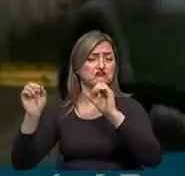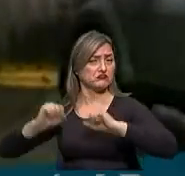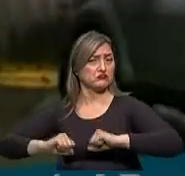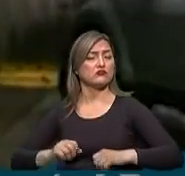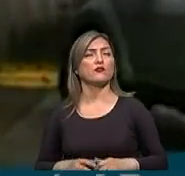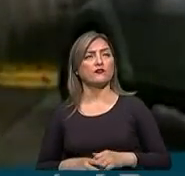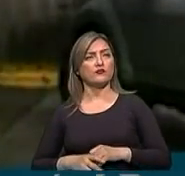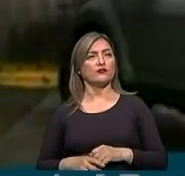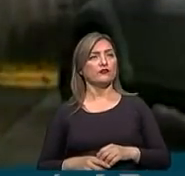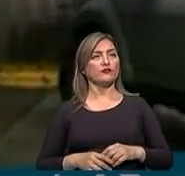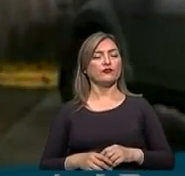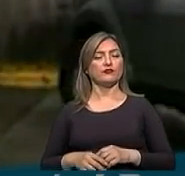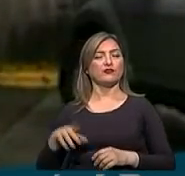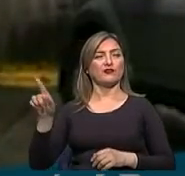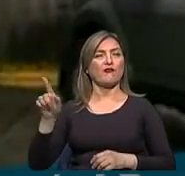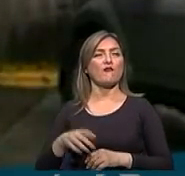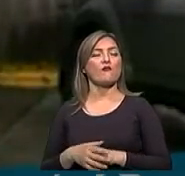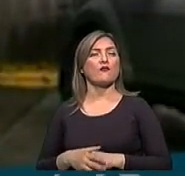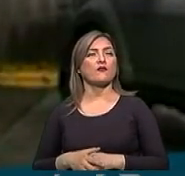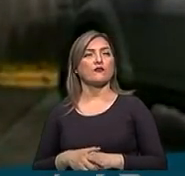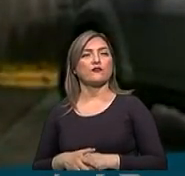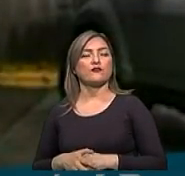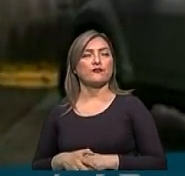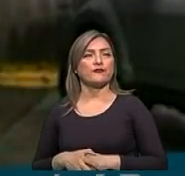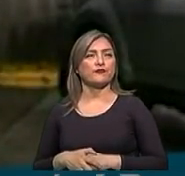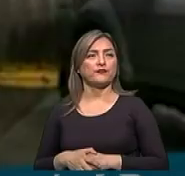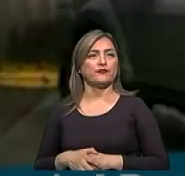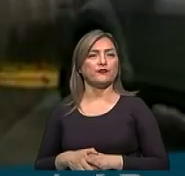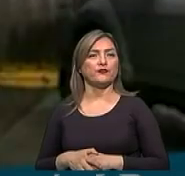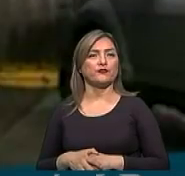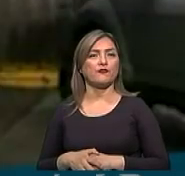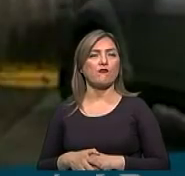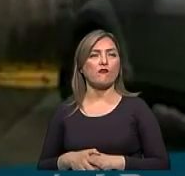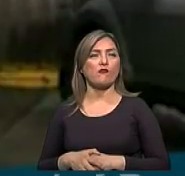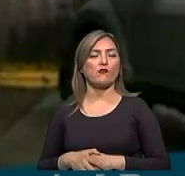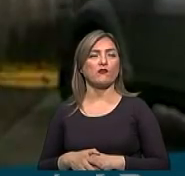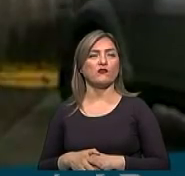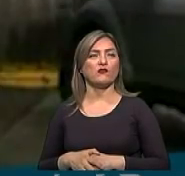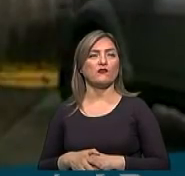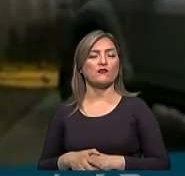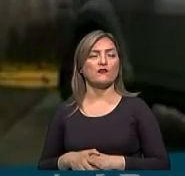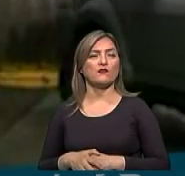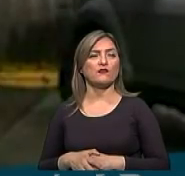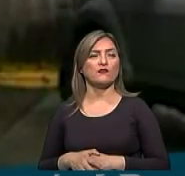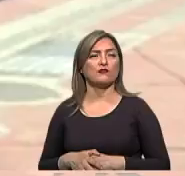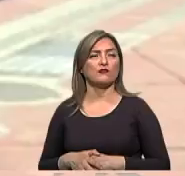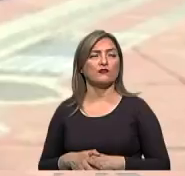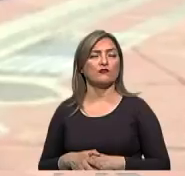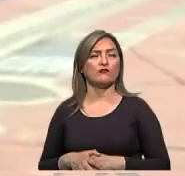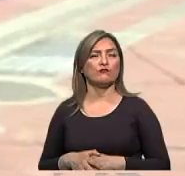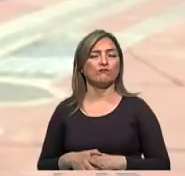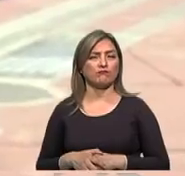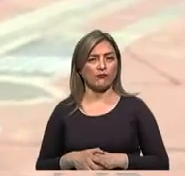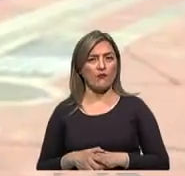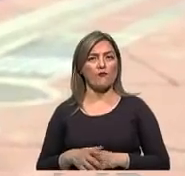entre ellos están, por ejemplo, El Tejar, el Centro Histórico, La Merced, San Blas, Carizán, Montúfar 1 y Montúfar 2. Por ello,